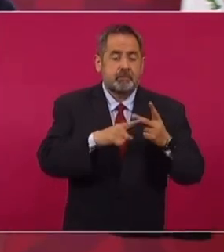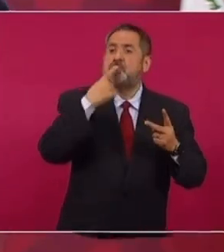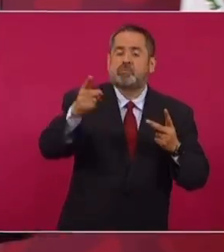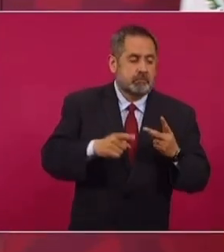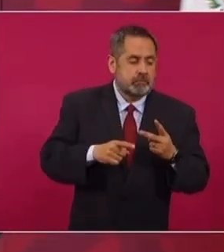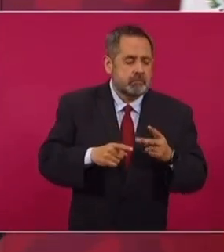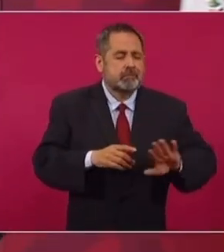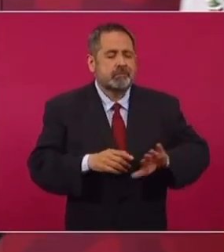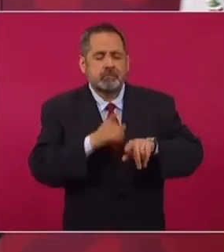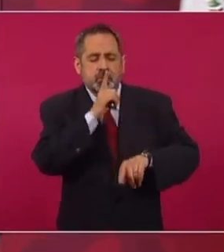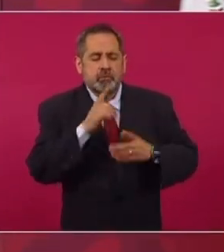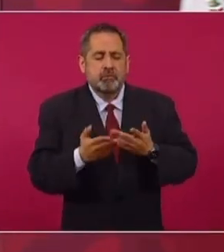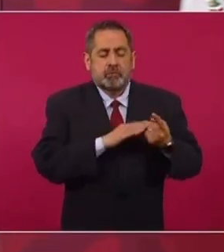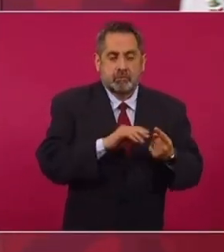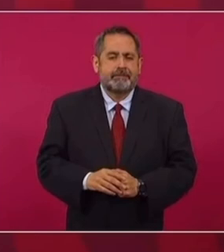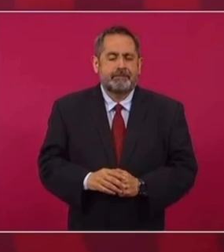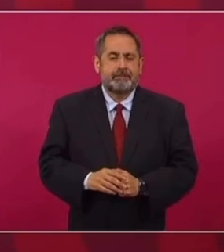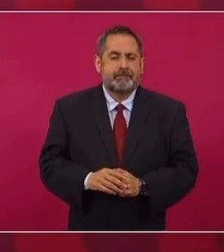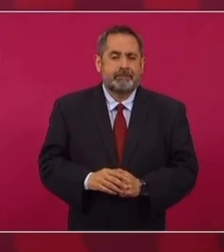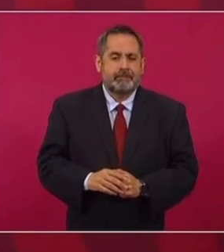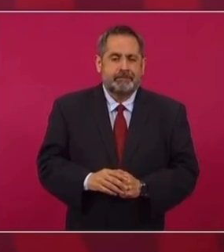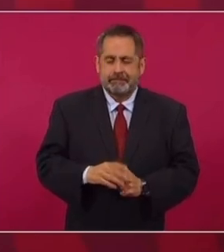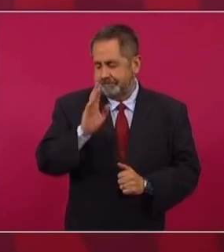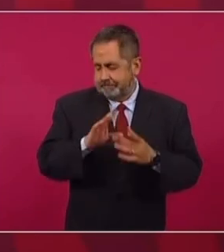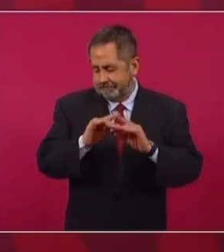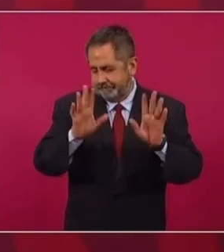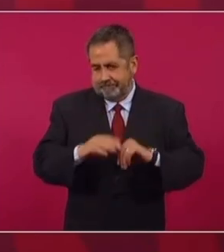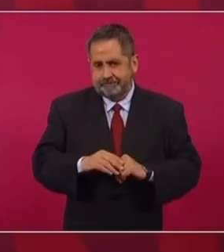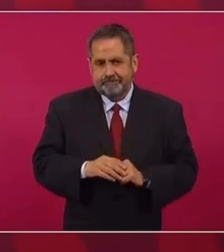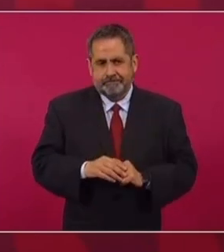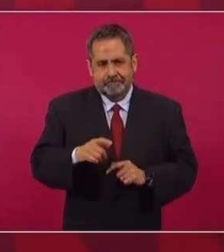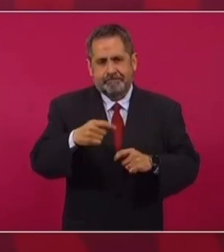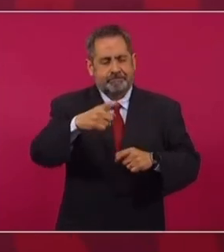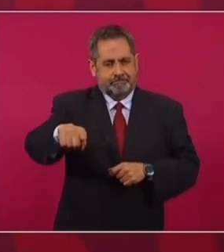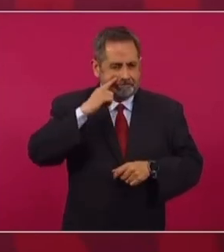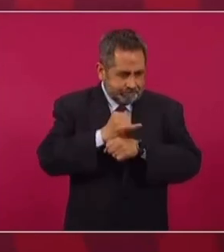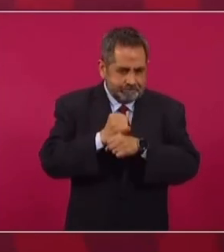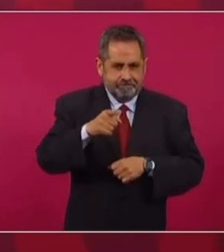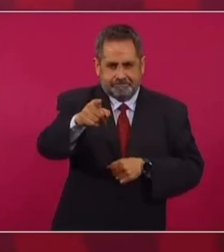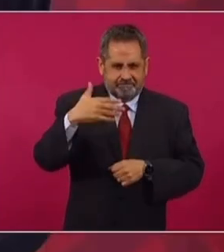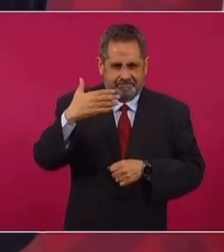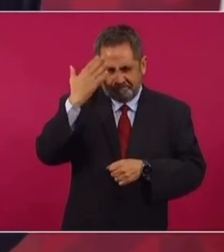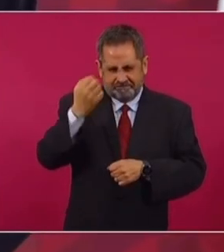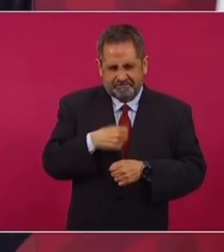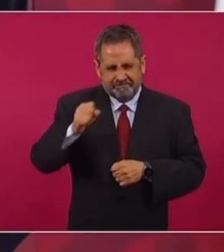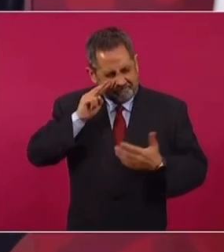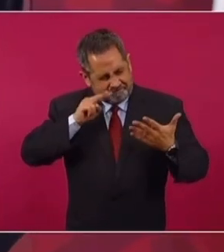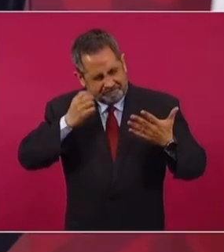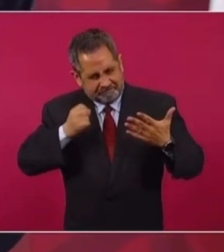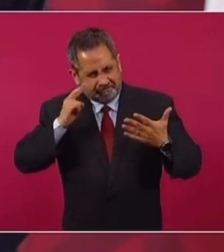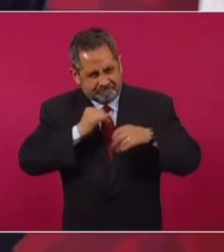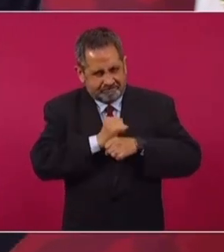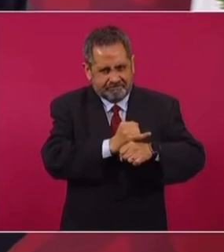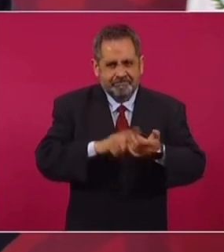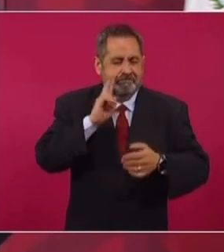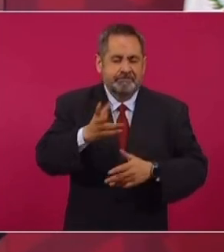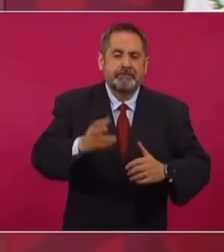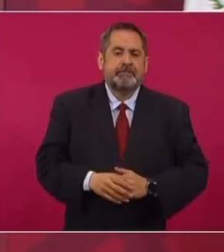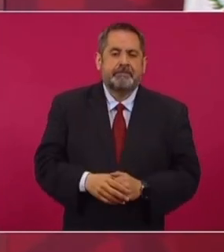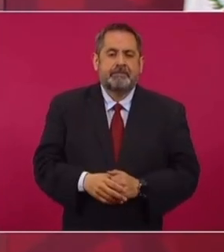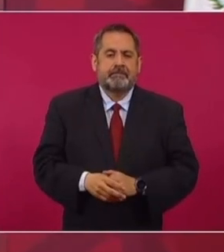No se le dio seguimiento de otro candidato. Pero ya eso ya se los dejo a ustedes, que son mirones profesionales.